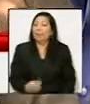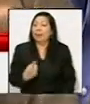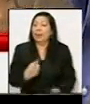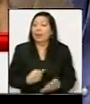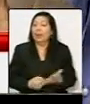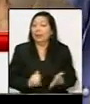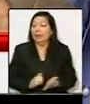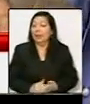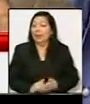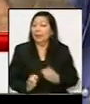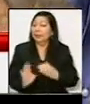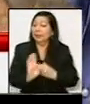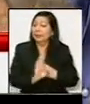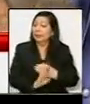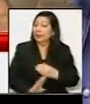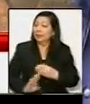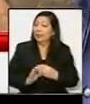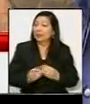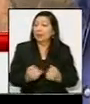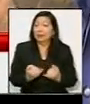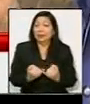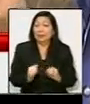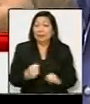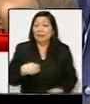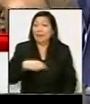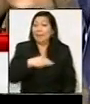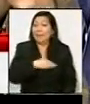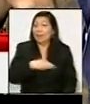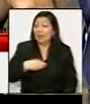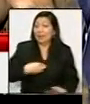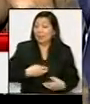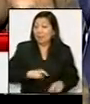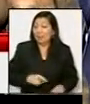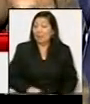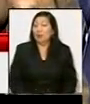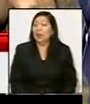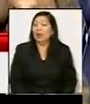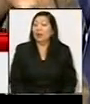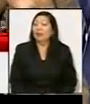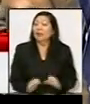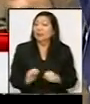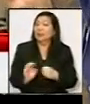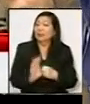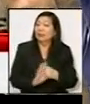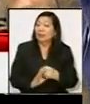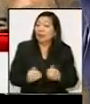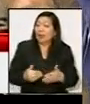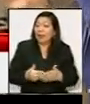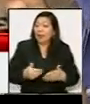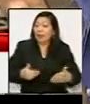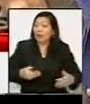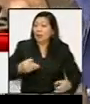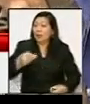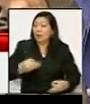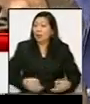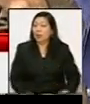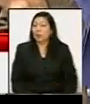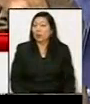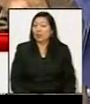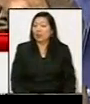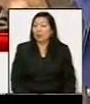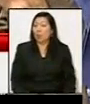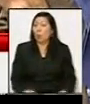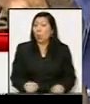qué garantizándose la independencia del ministerio público al mismo tiempo se garantice que el antejuicio es